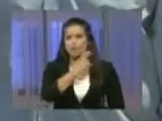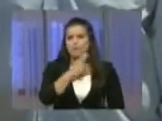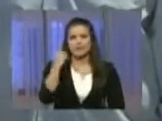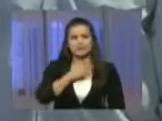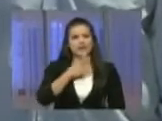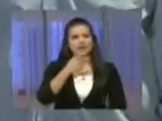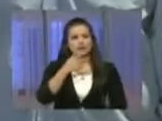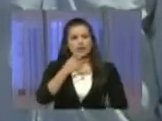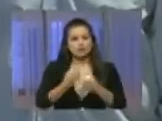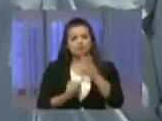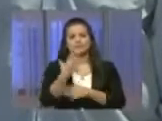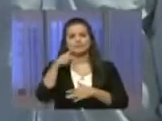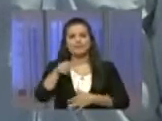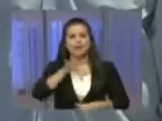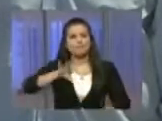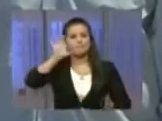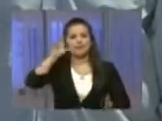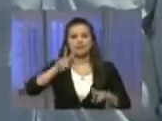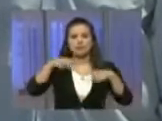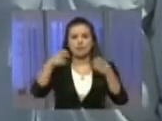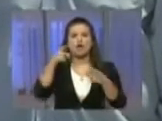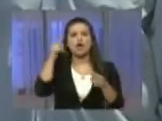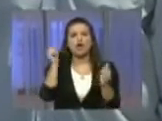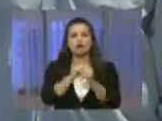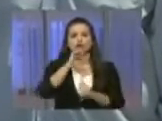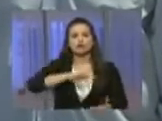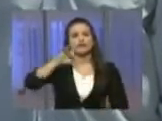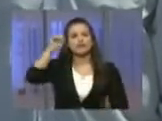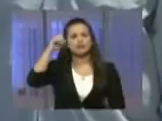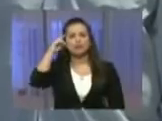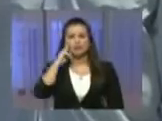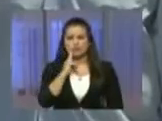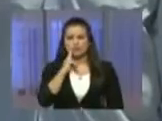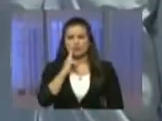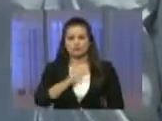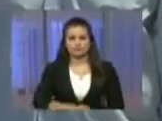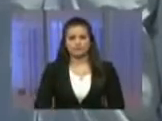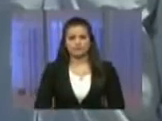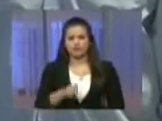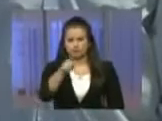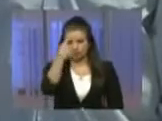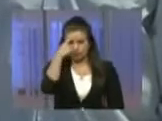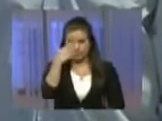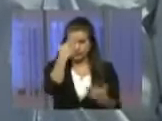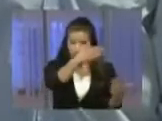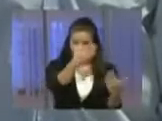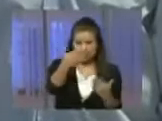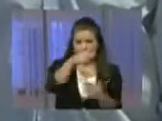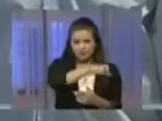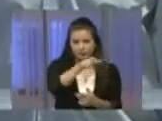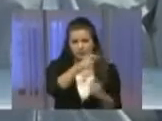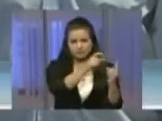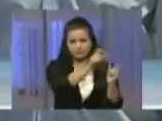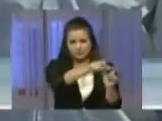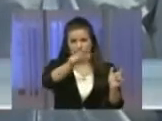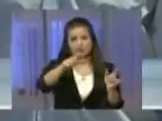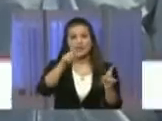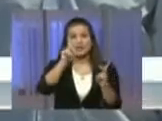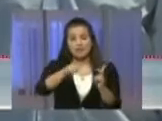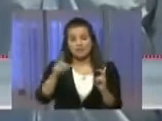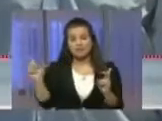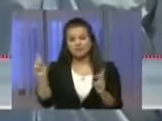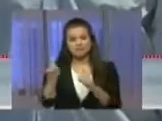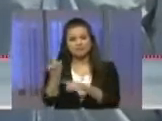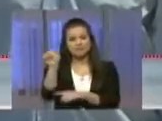Patria Nueva con el socialismo bolivariano ya usted sal to parte de los que nos acompañan Está también con nosotros